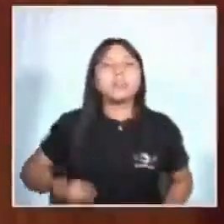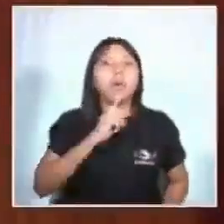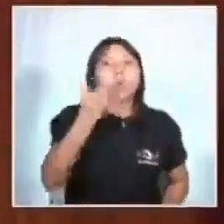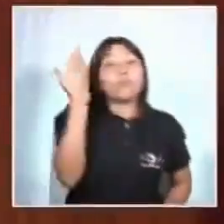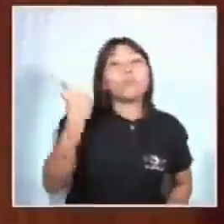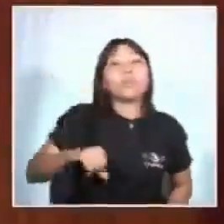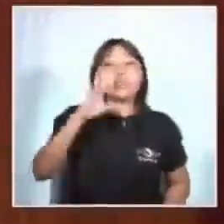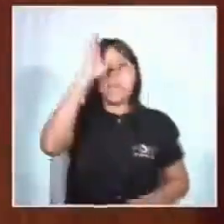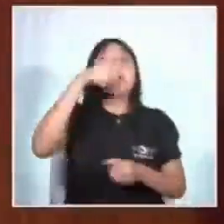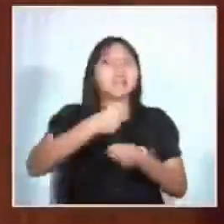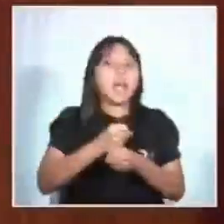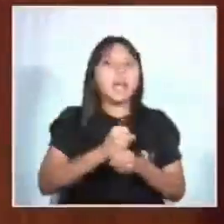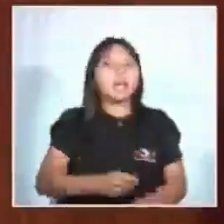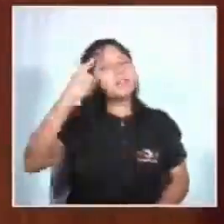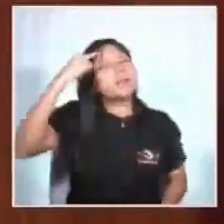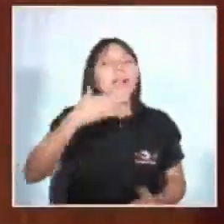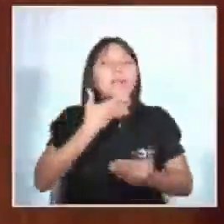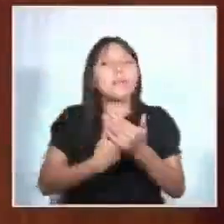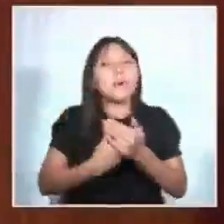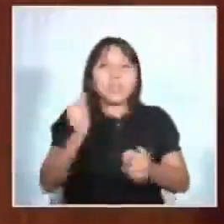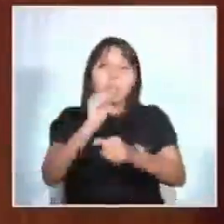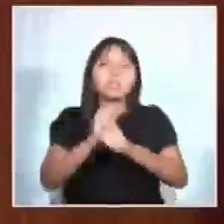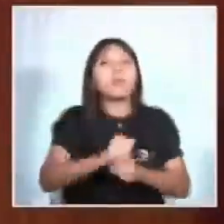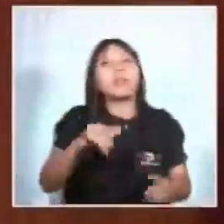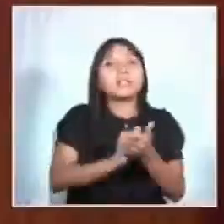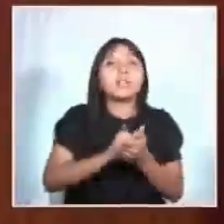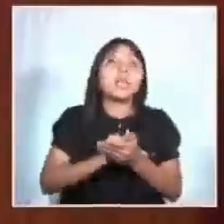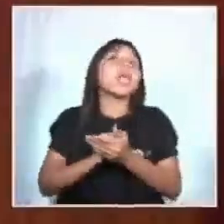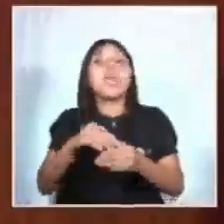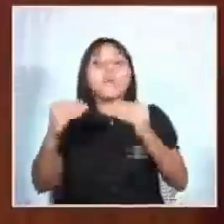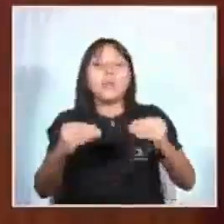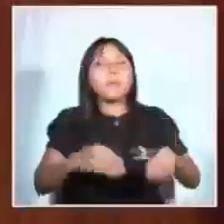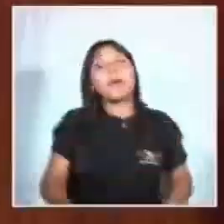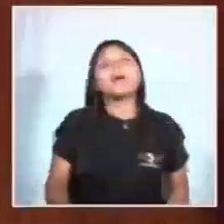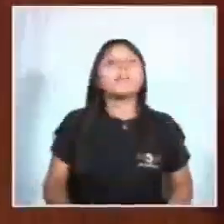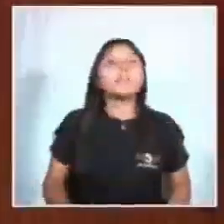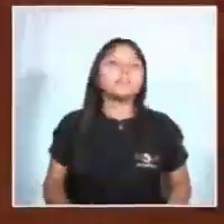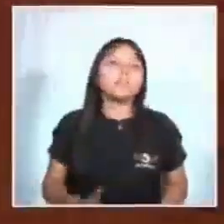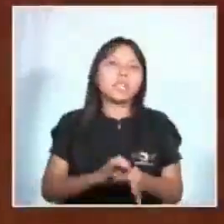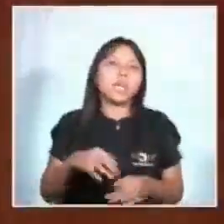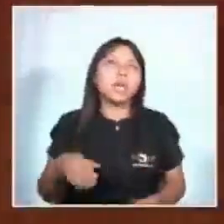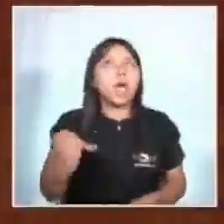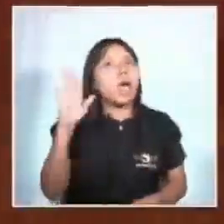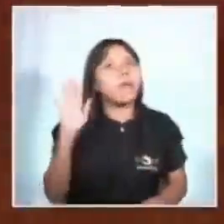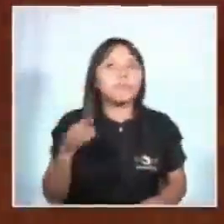creada para buenas obras, las cuales Él preparó de antemano. Te doy un segundo ejemplo para que me